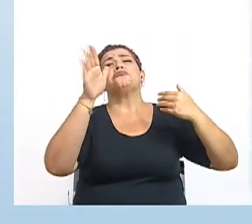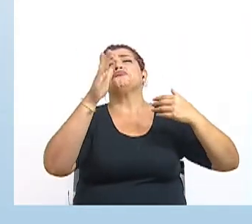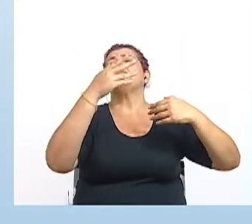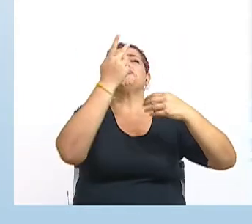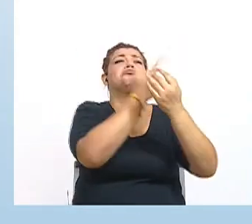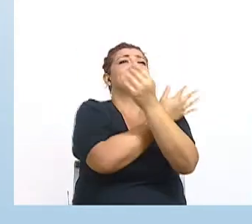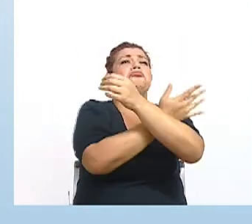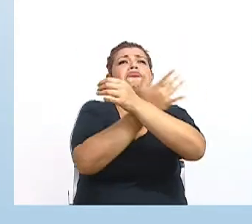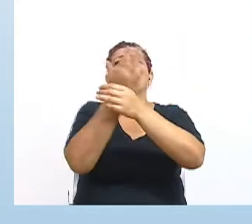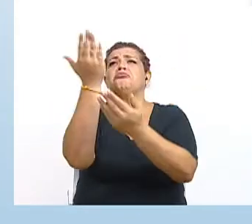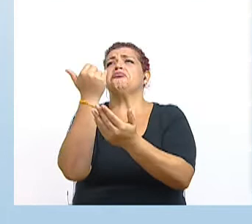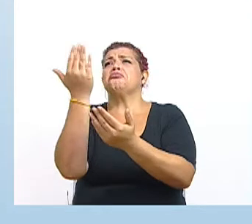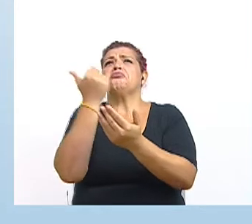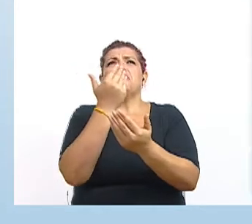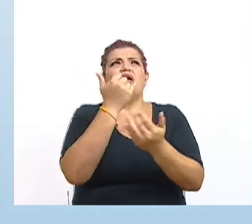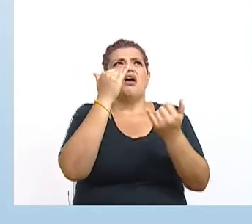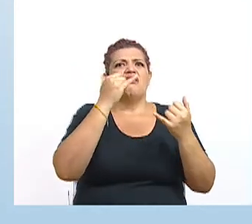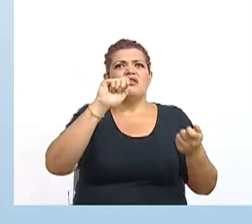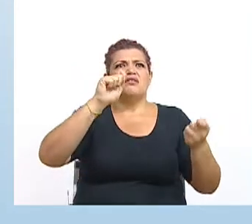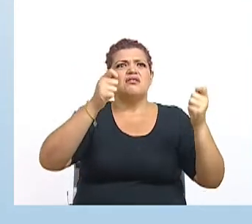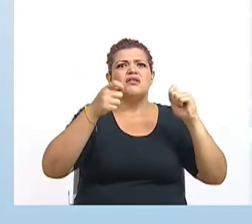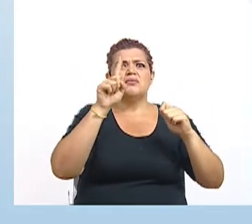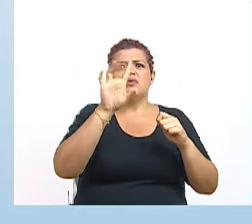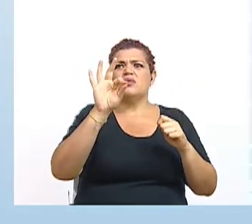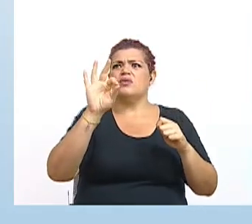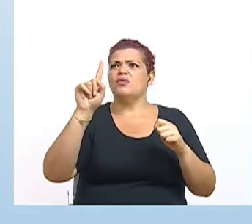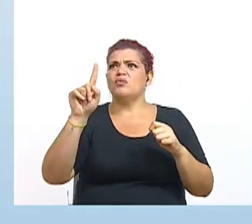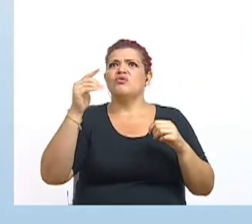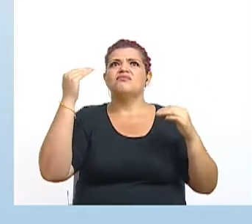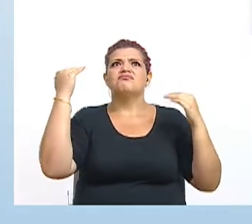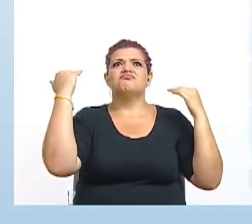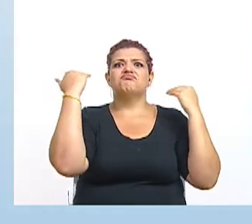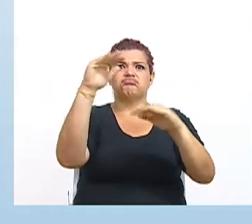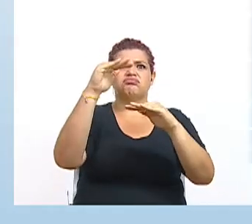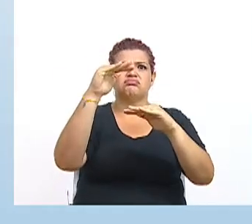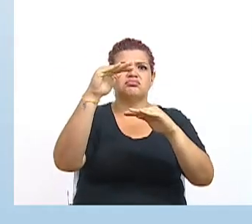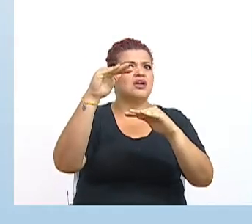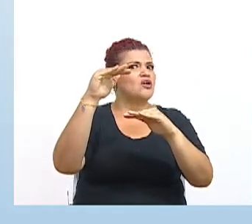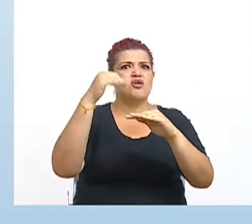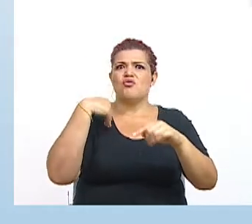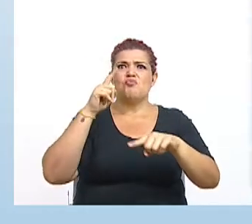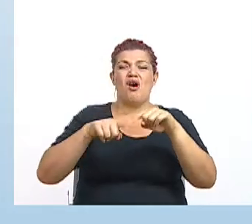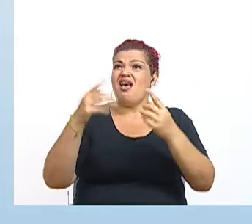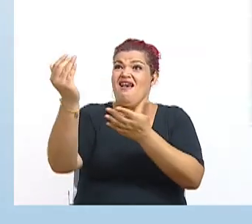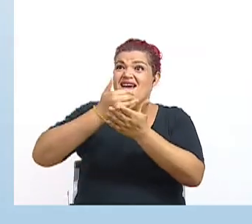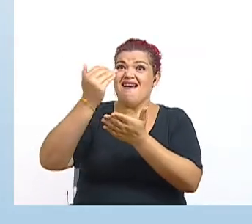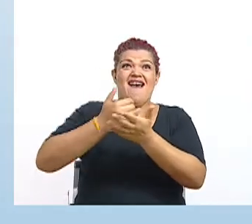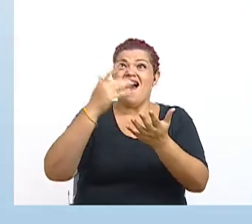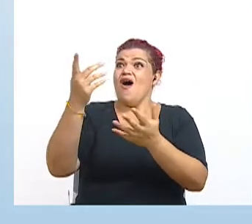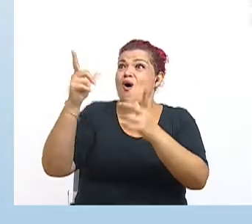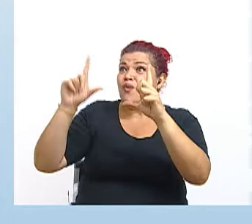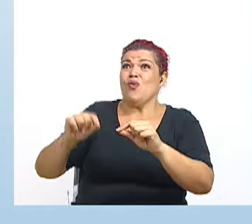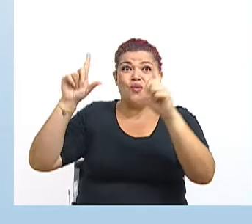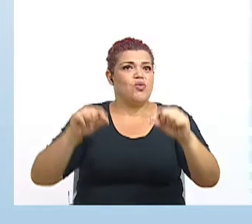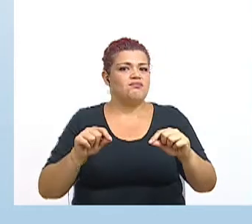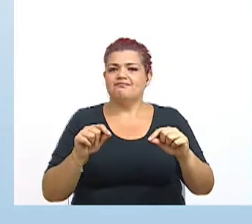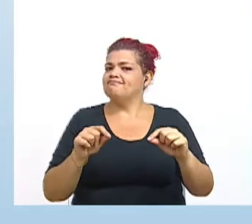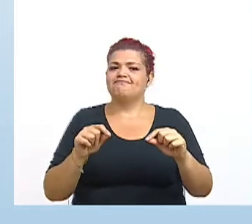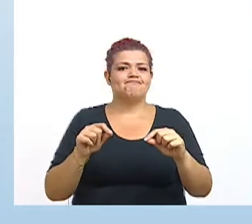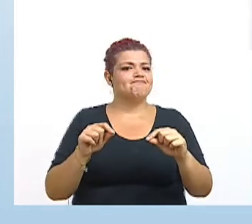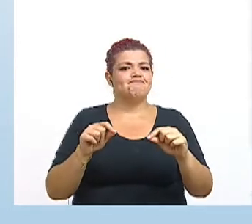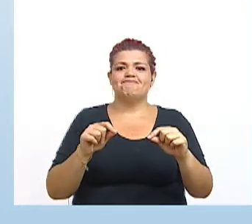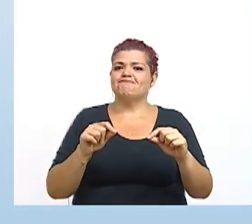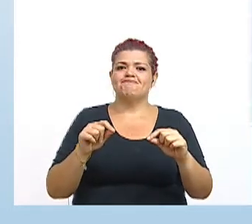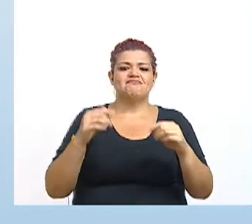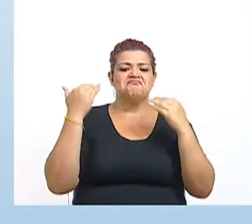necesidades. Esto es a lo que se le llama la huella ecológica o un déficit que nos propone una situación muy